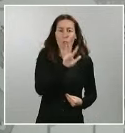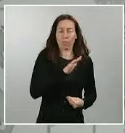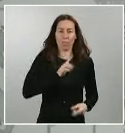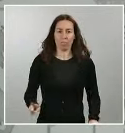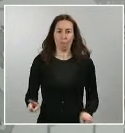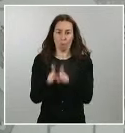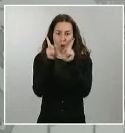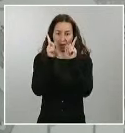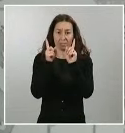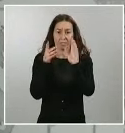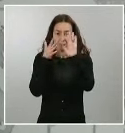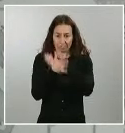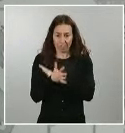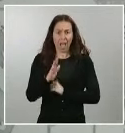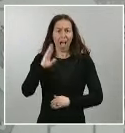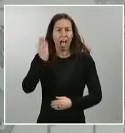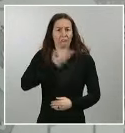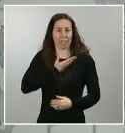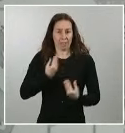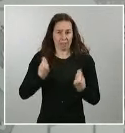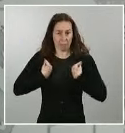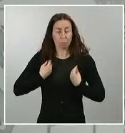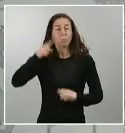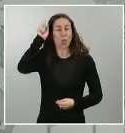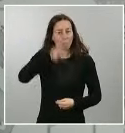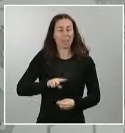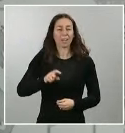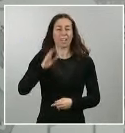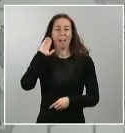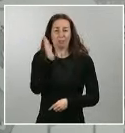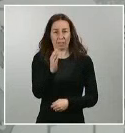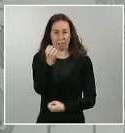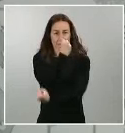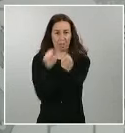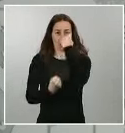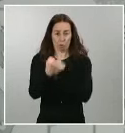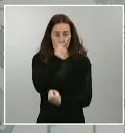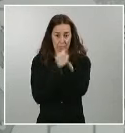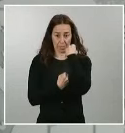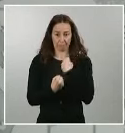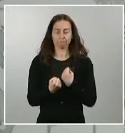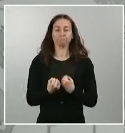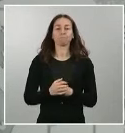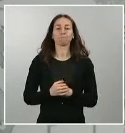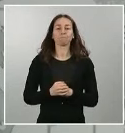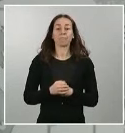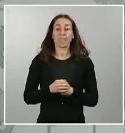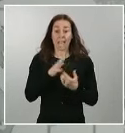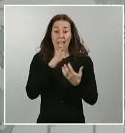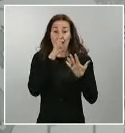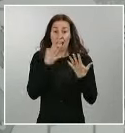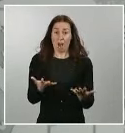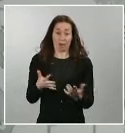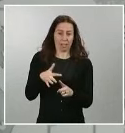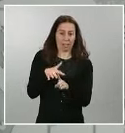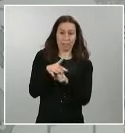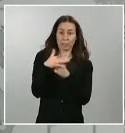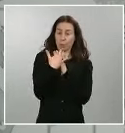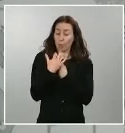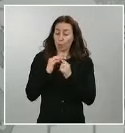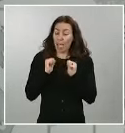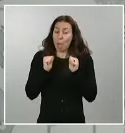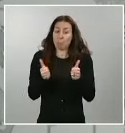progreso económico. La fatalidad ha dibujado un trayecto en el viaje mortal del virus que arranca en Oriente y ahora mismo